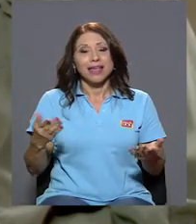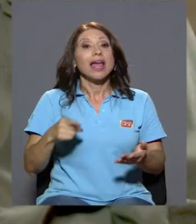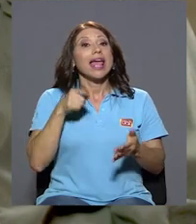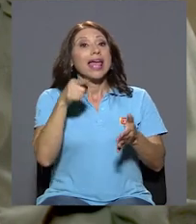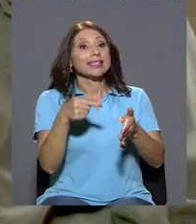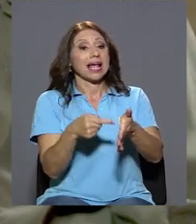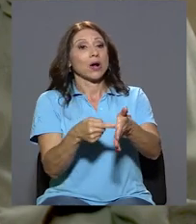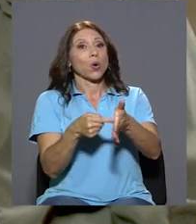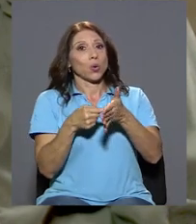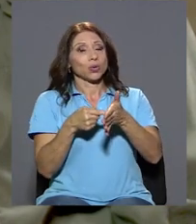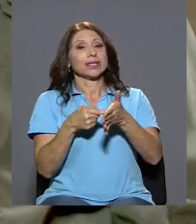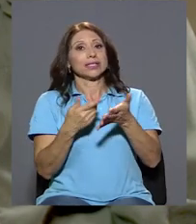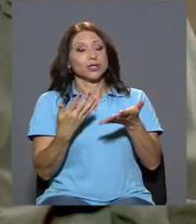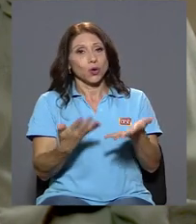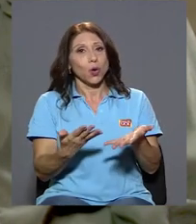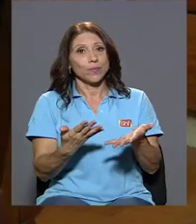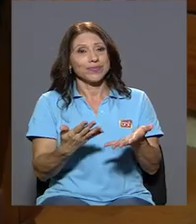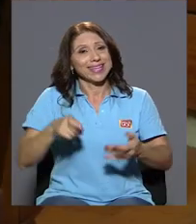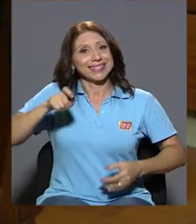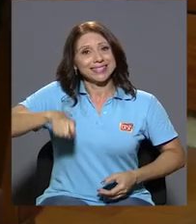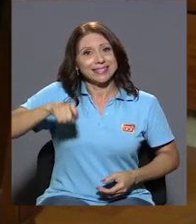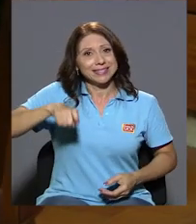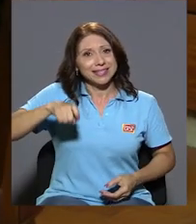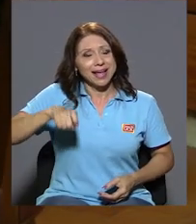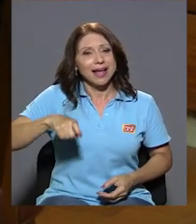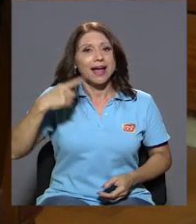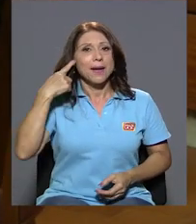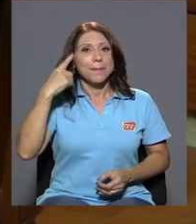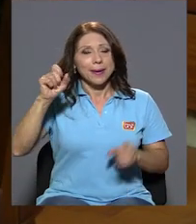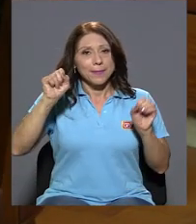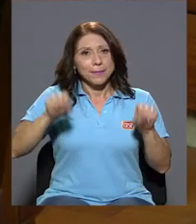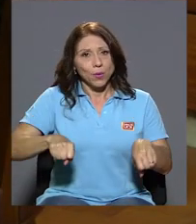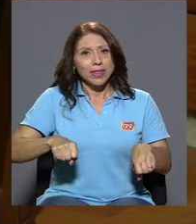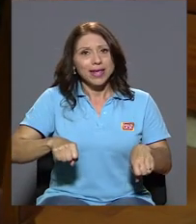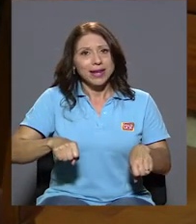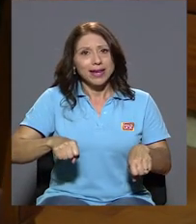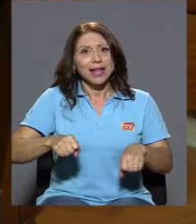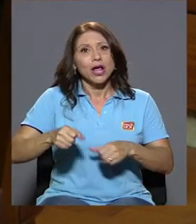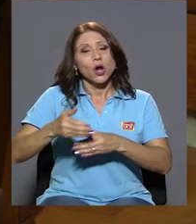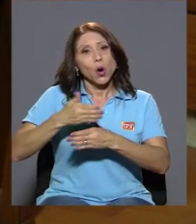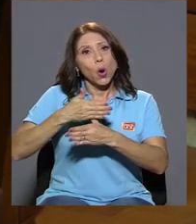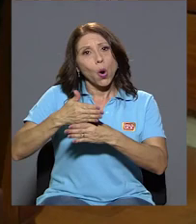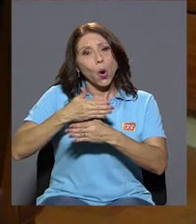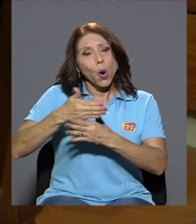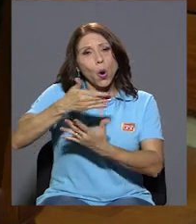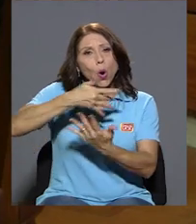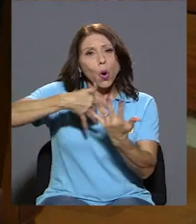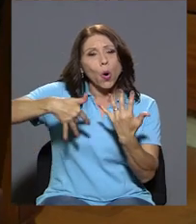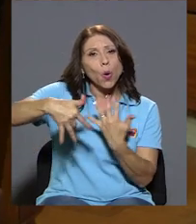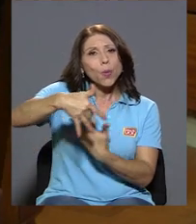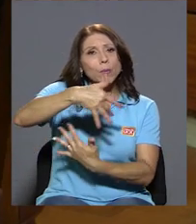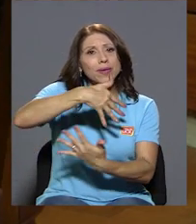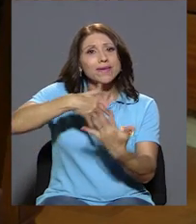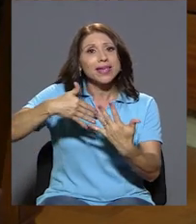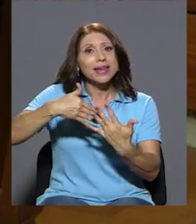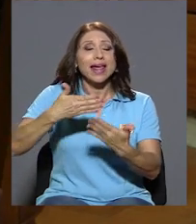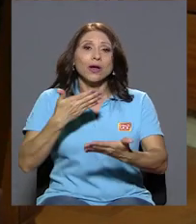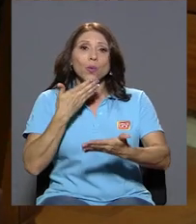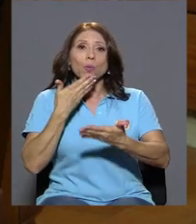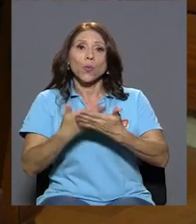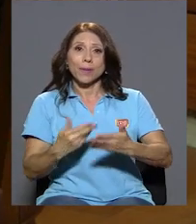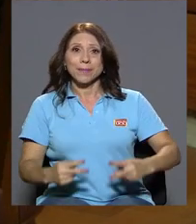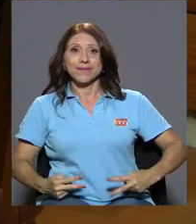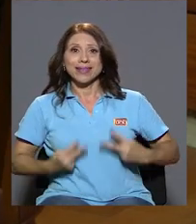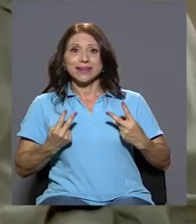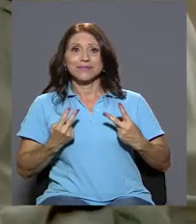condición que es absolutamente necesaria para poder convivir en un buen vivir